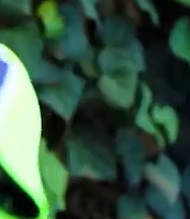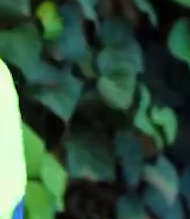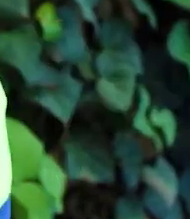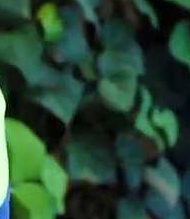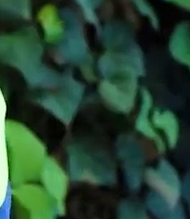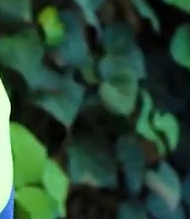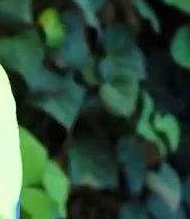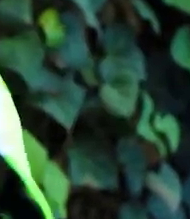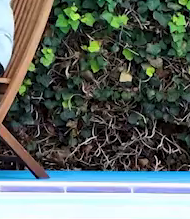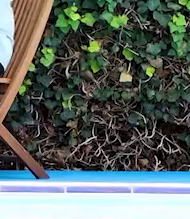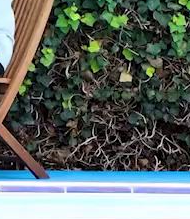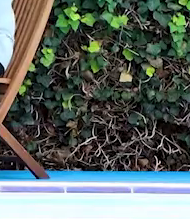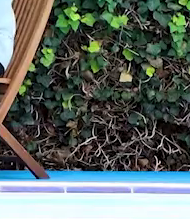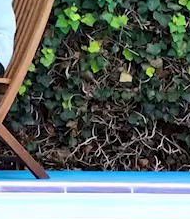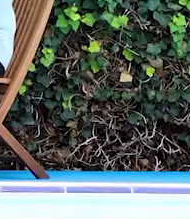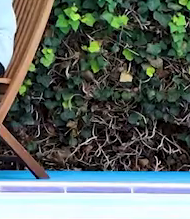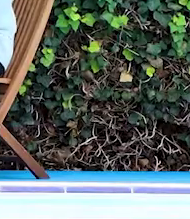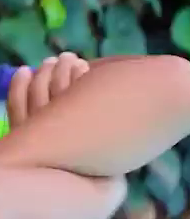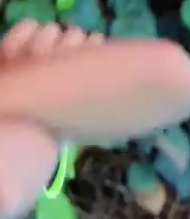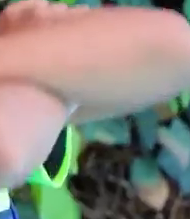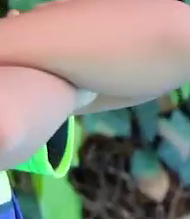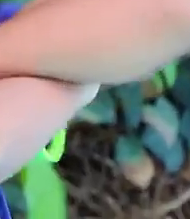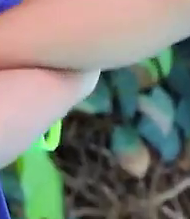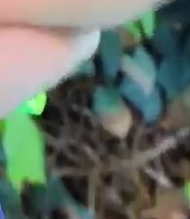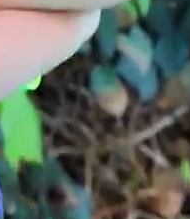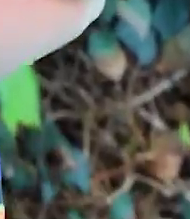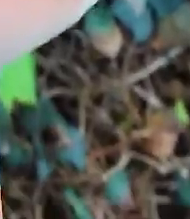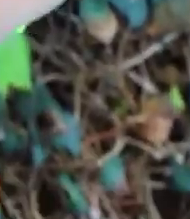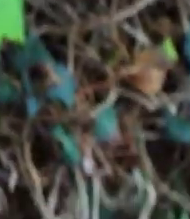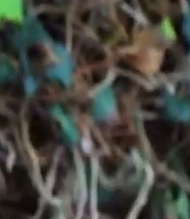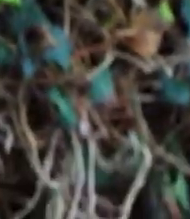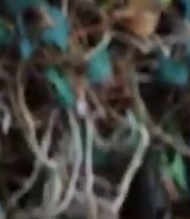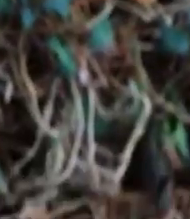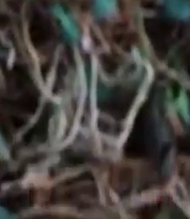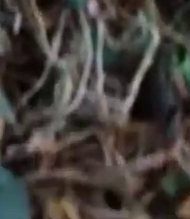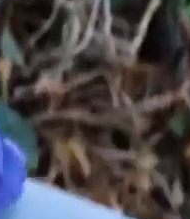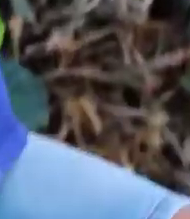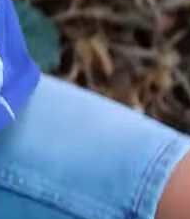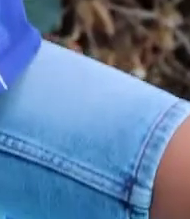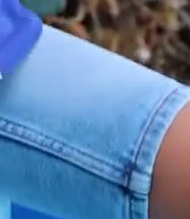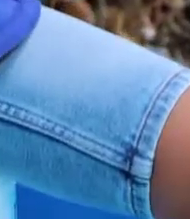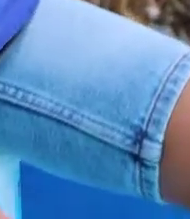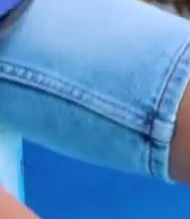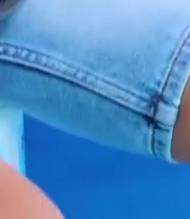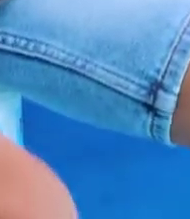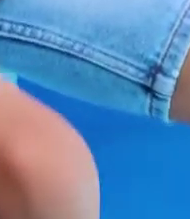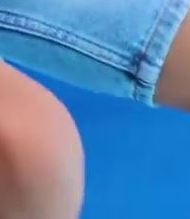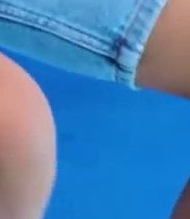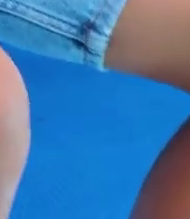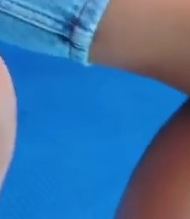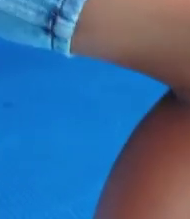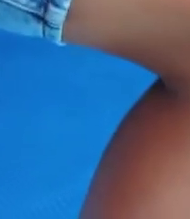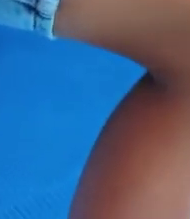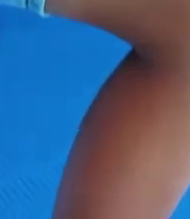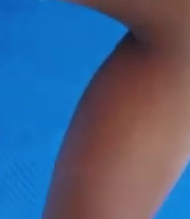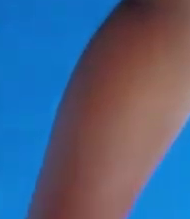acompañamos nuestro torso con la cabeza y hacemos rotación derecha,